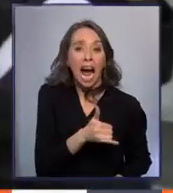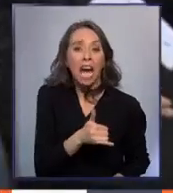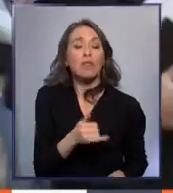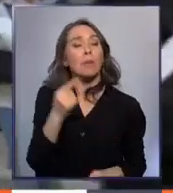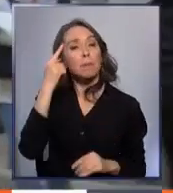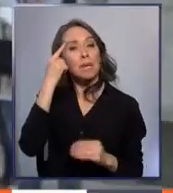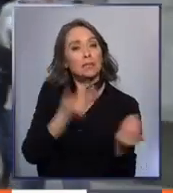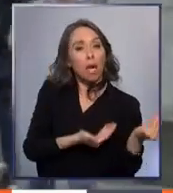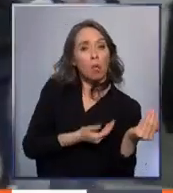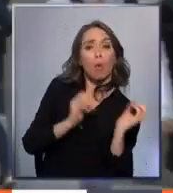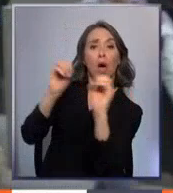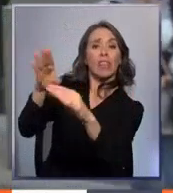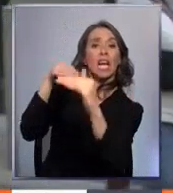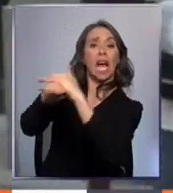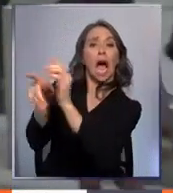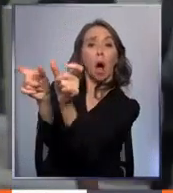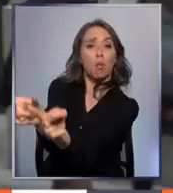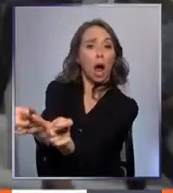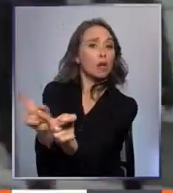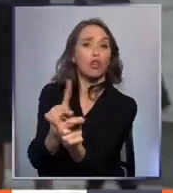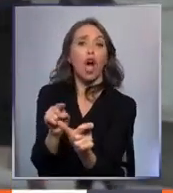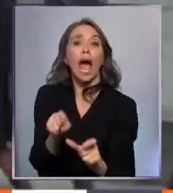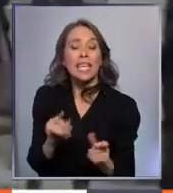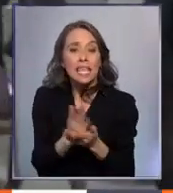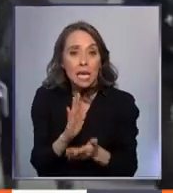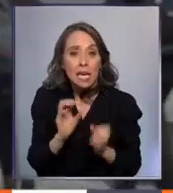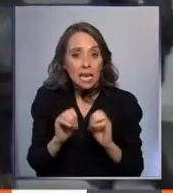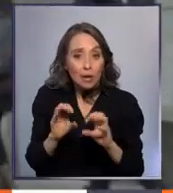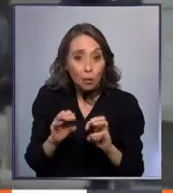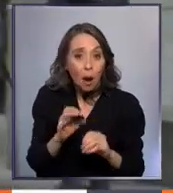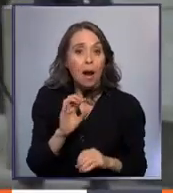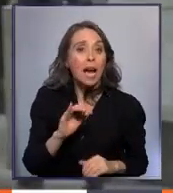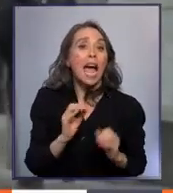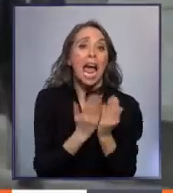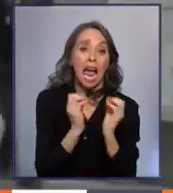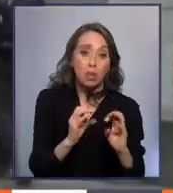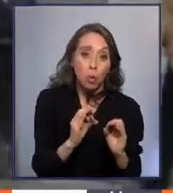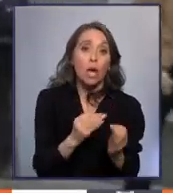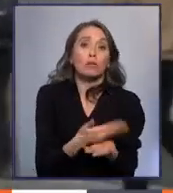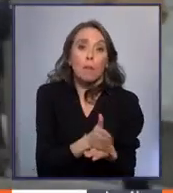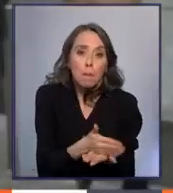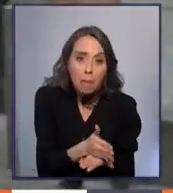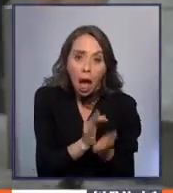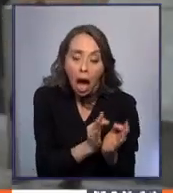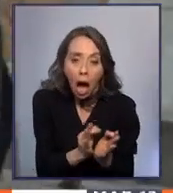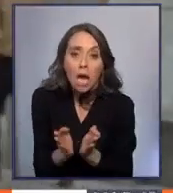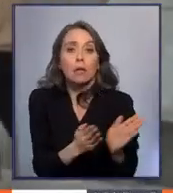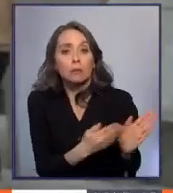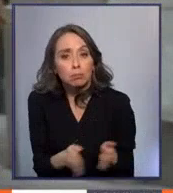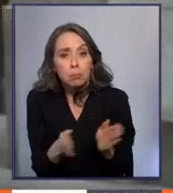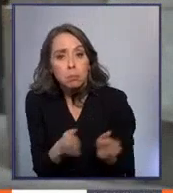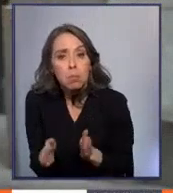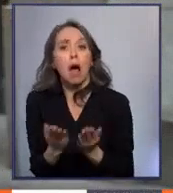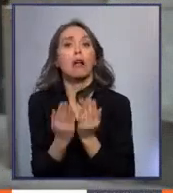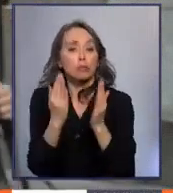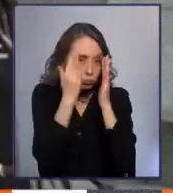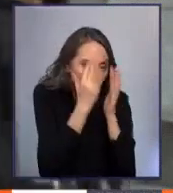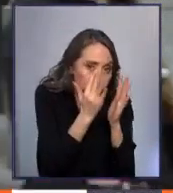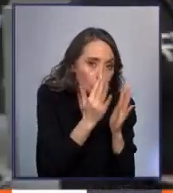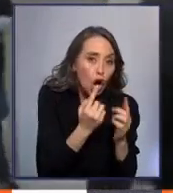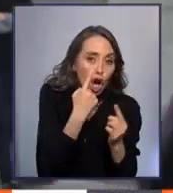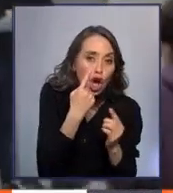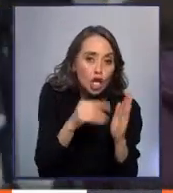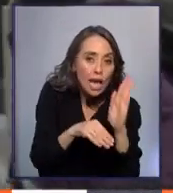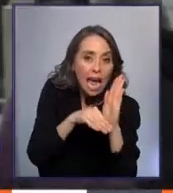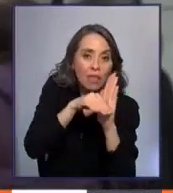guardería donde lo que ocurre ahí es un juego espontáneo. La educación de párvulo requiere planificación, requiere dedicación. Requiere conocer la etapa